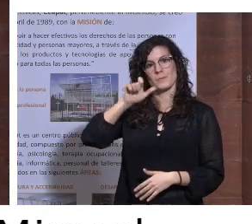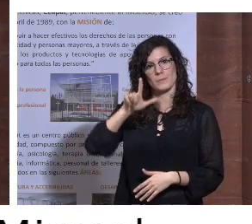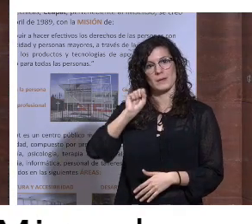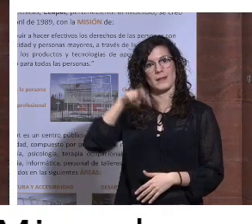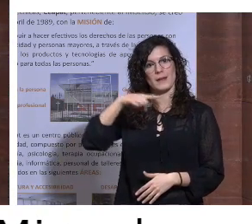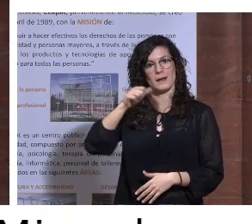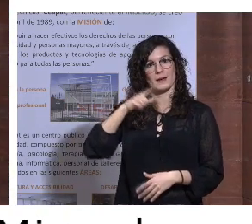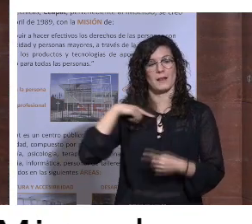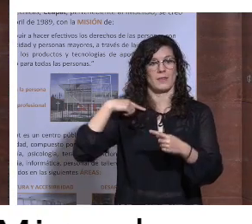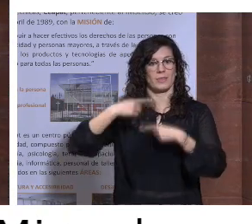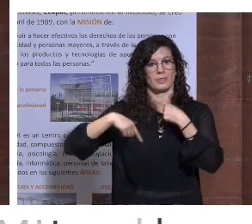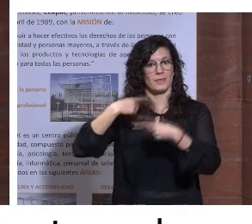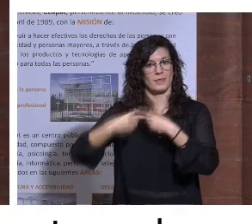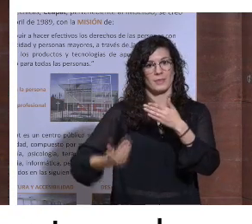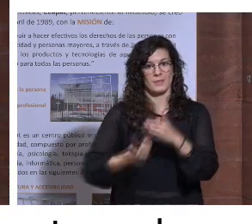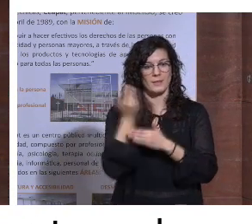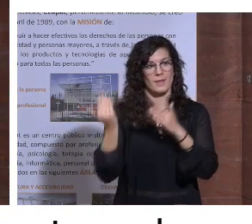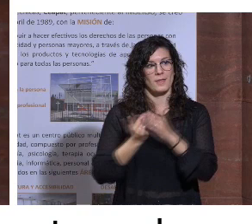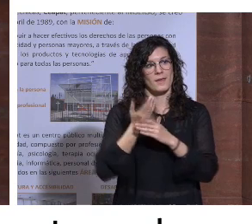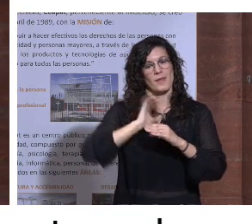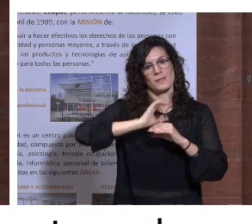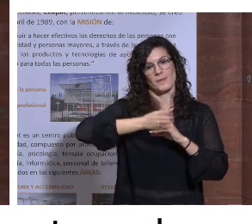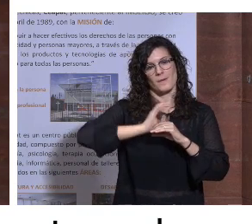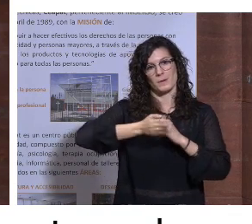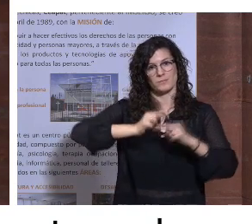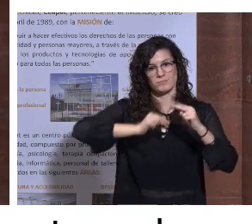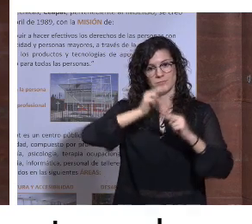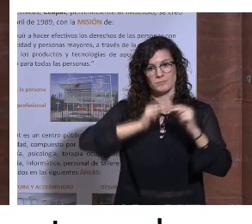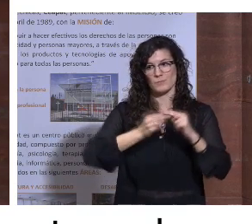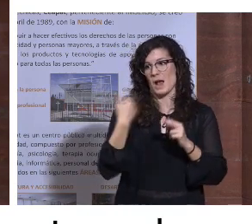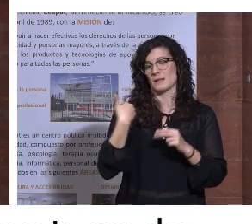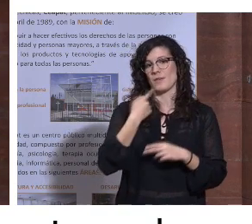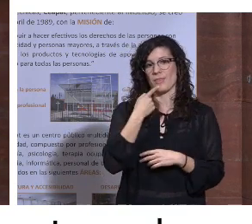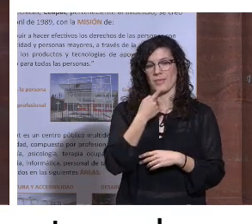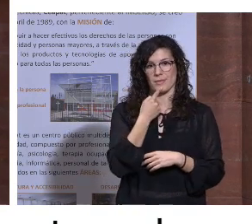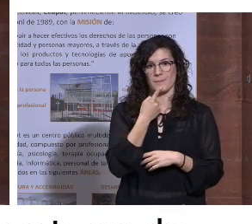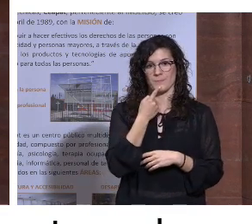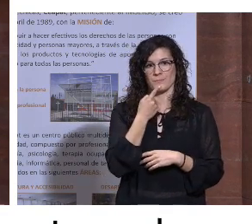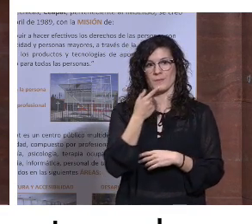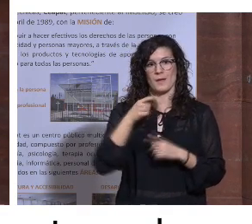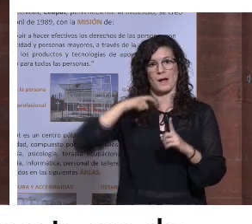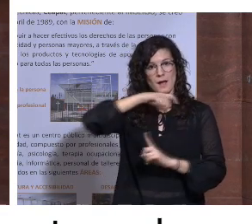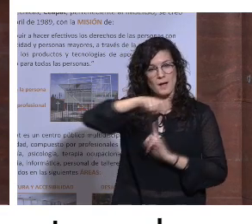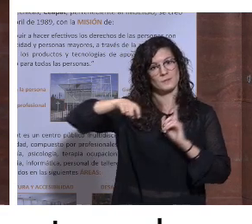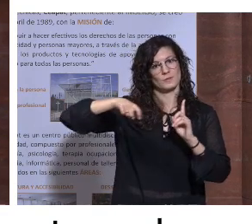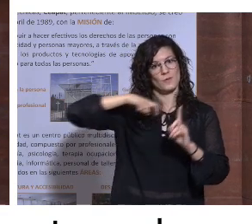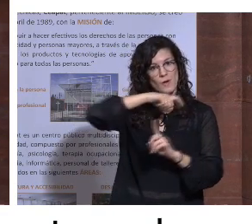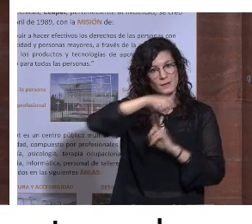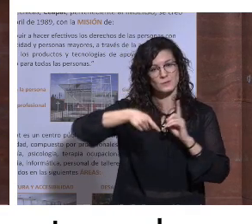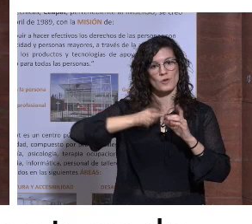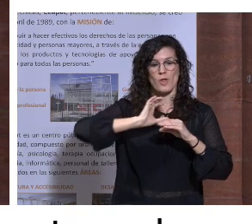cada día. En la entrada decía que cada año el